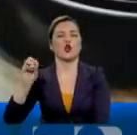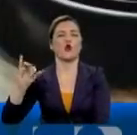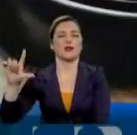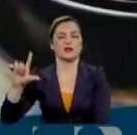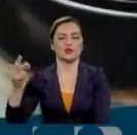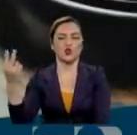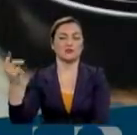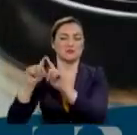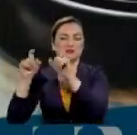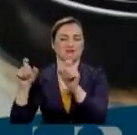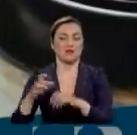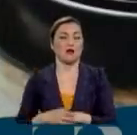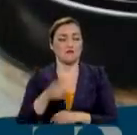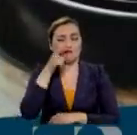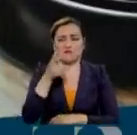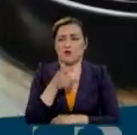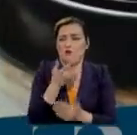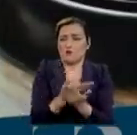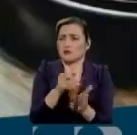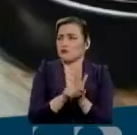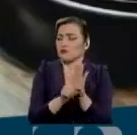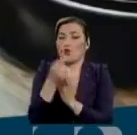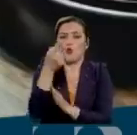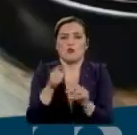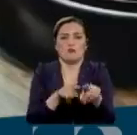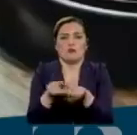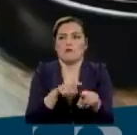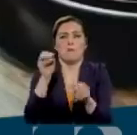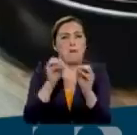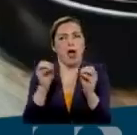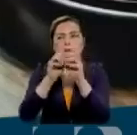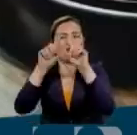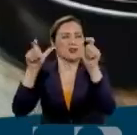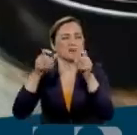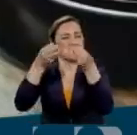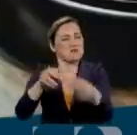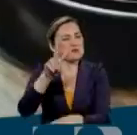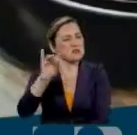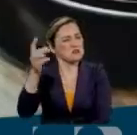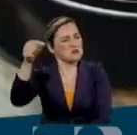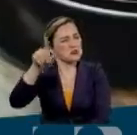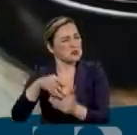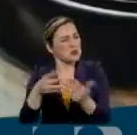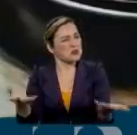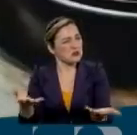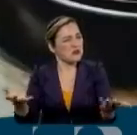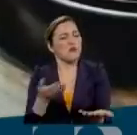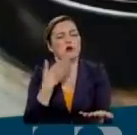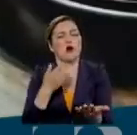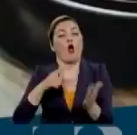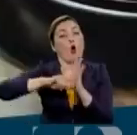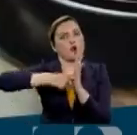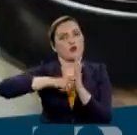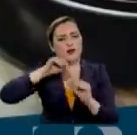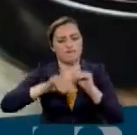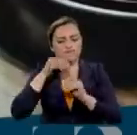que hubo una sola oferta, que el perjuicio supera los 28 millones de dólares, y todo esto se ha demostrado tras un